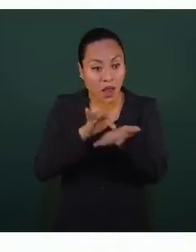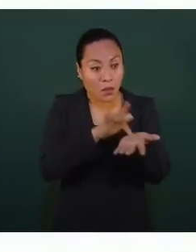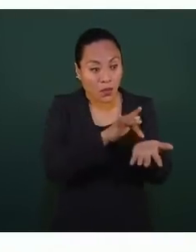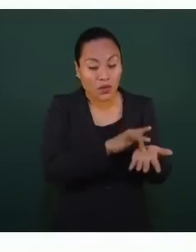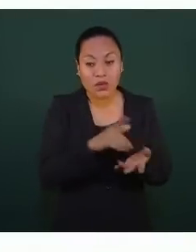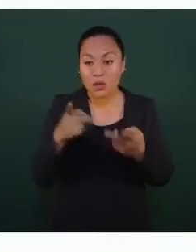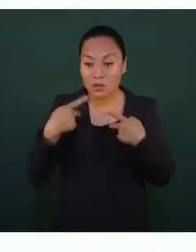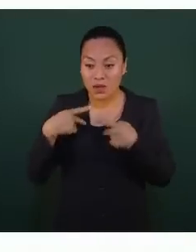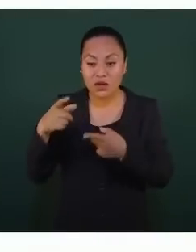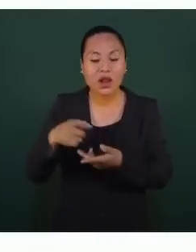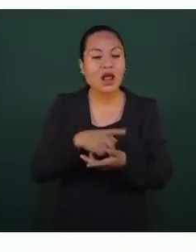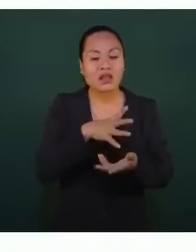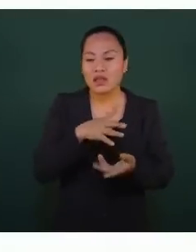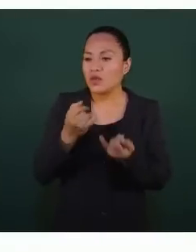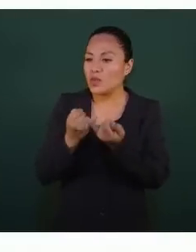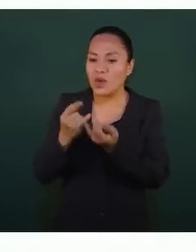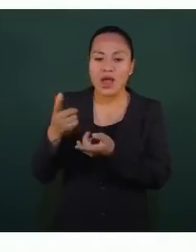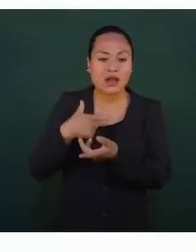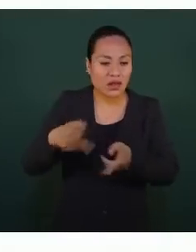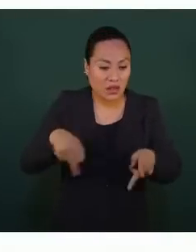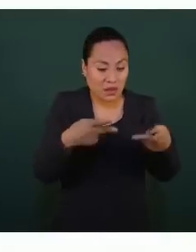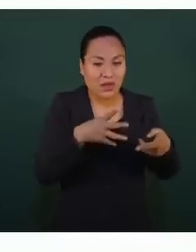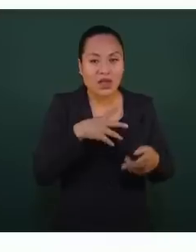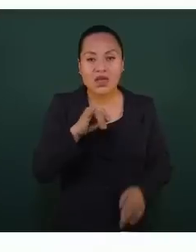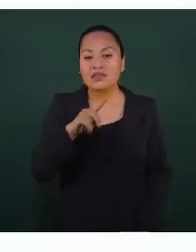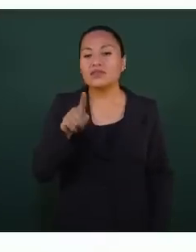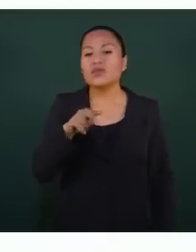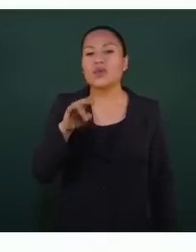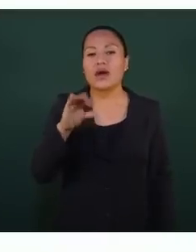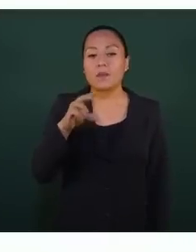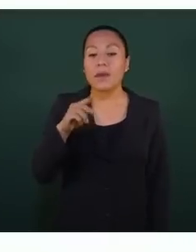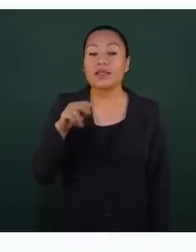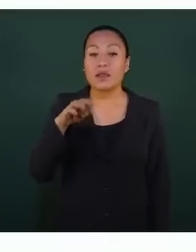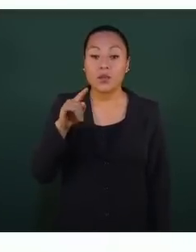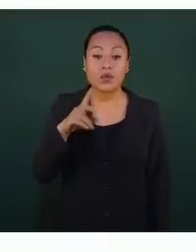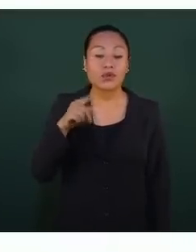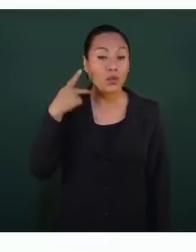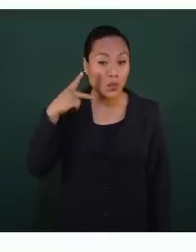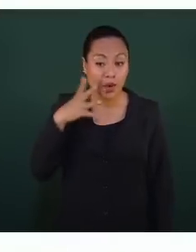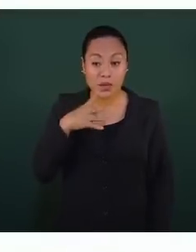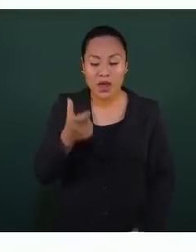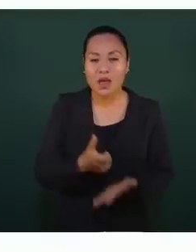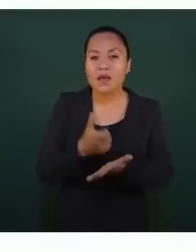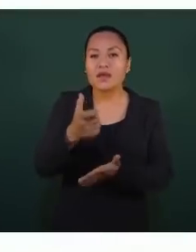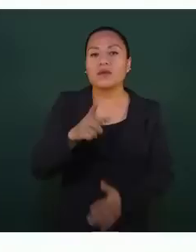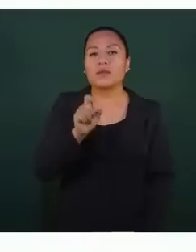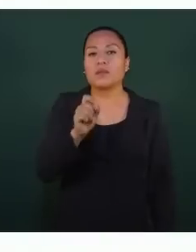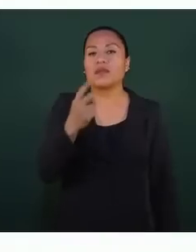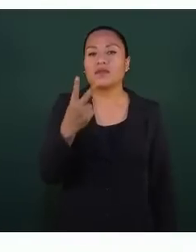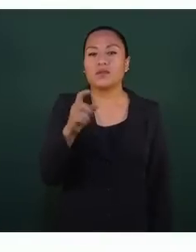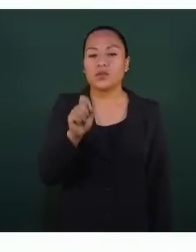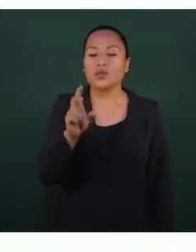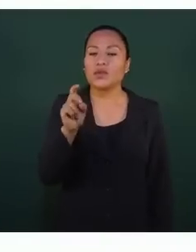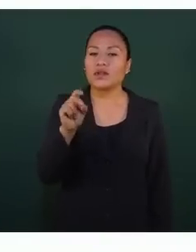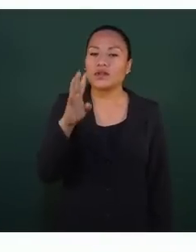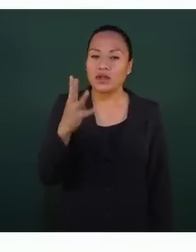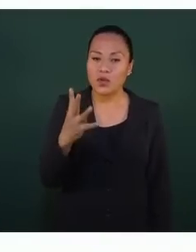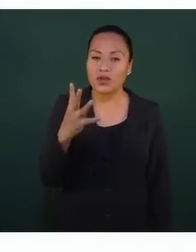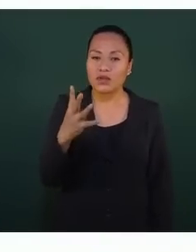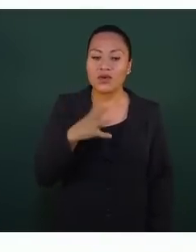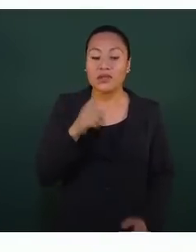consumidores. También Sonigas Puebla en Izúcar de Matamoros, Puebla, con un precio al público de 22 pesos